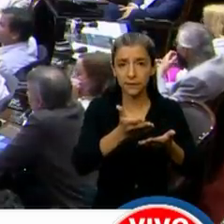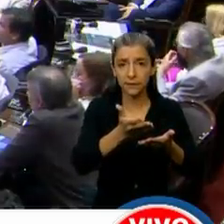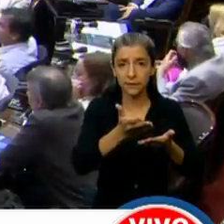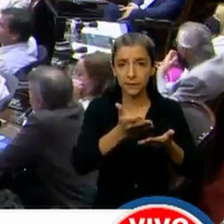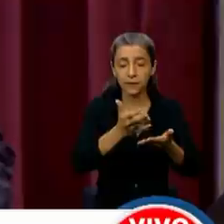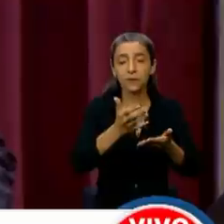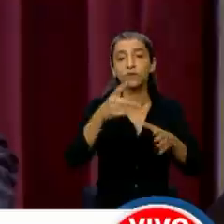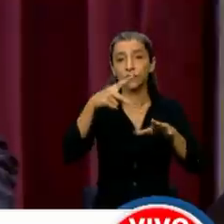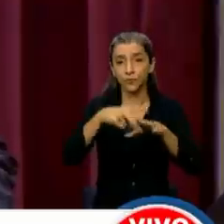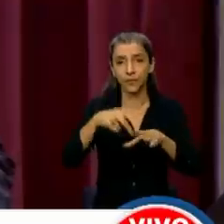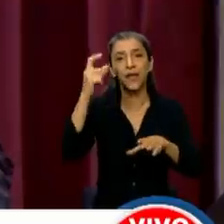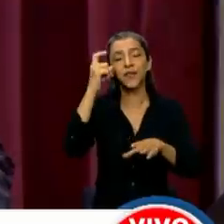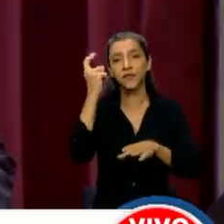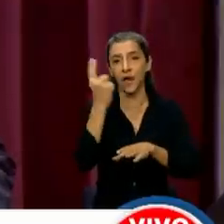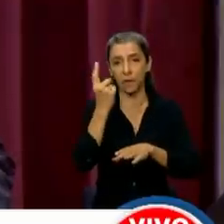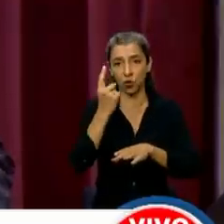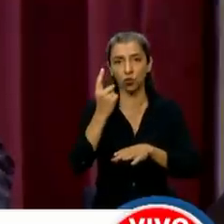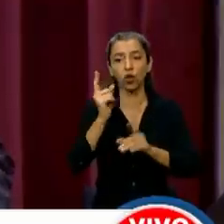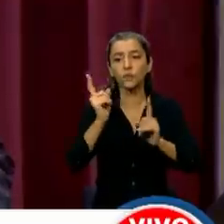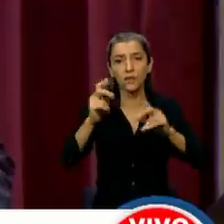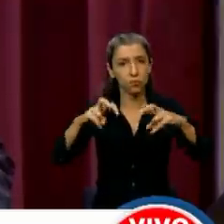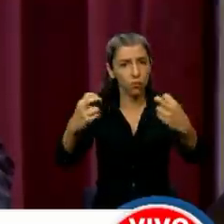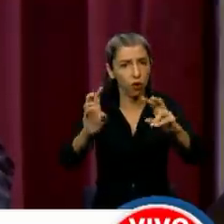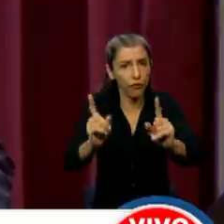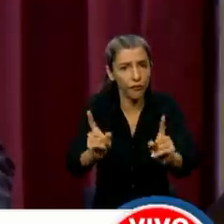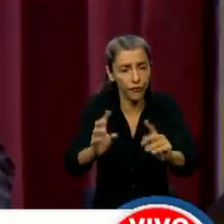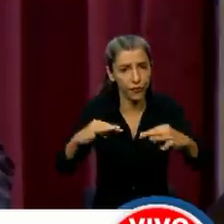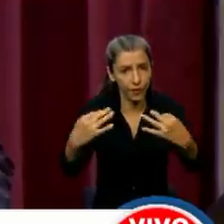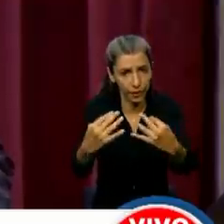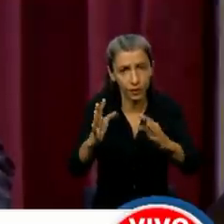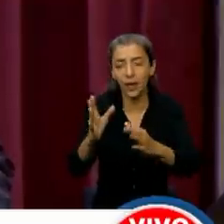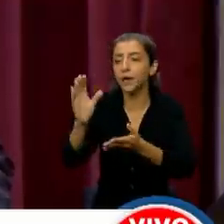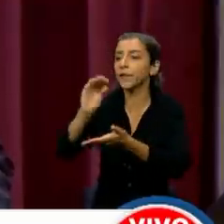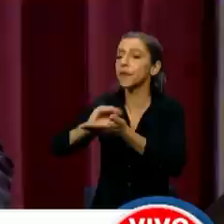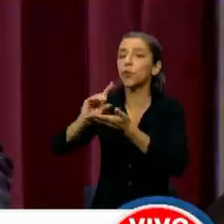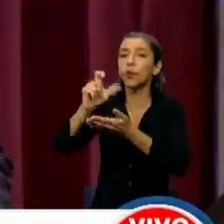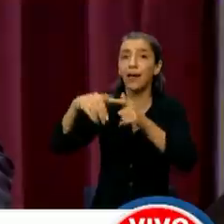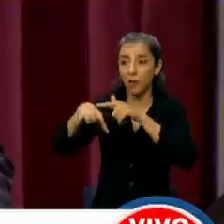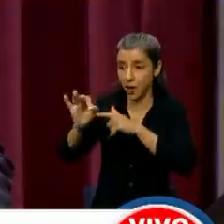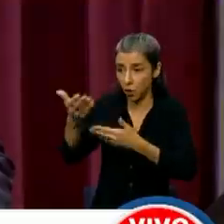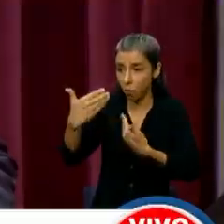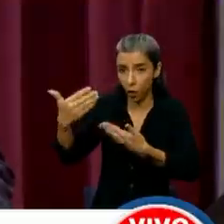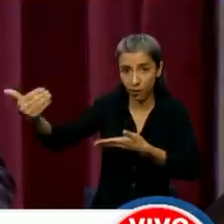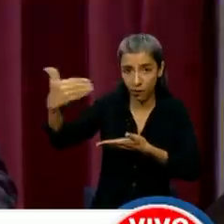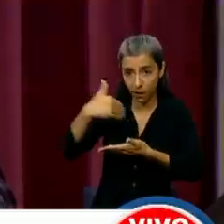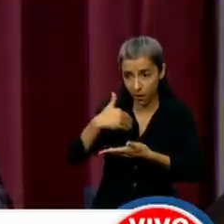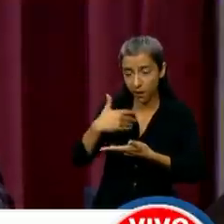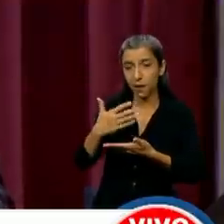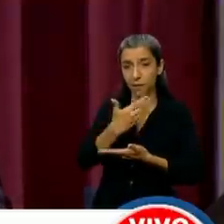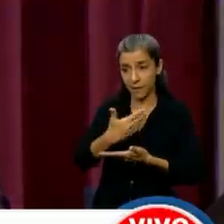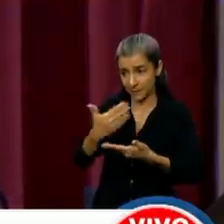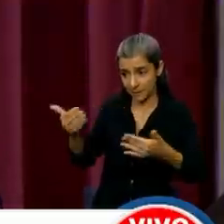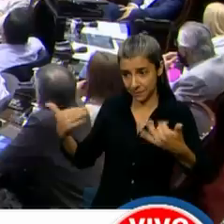cuarto intermedio de 10 minutos en las bancas diputada camaño si puede venir un segundo hasta la presidencia se lo voy a agradecer